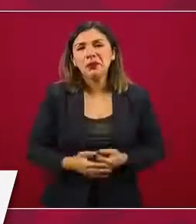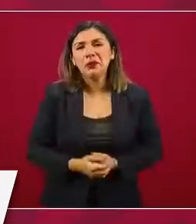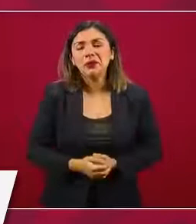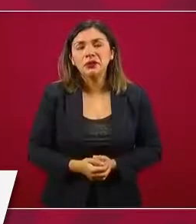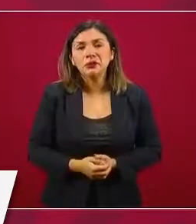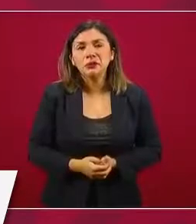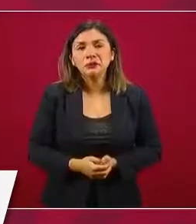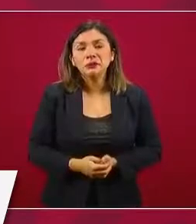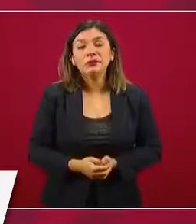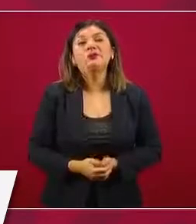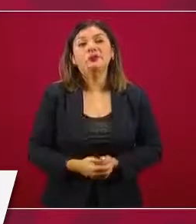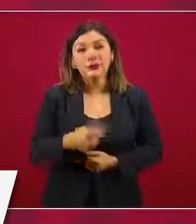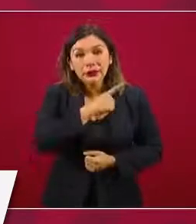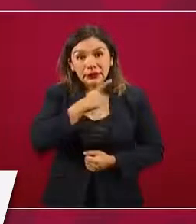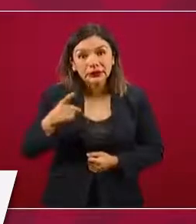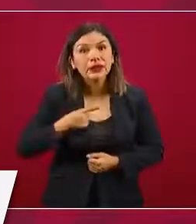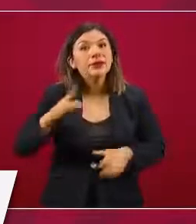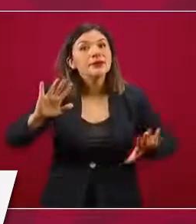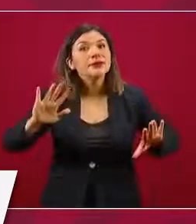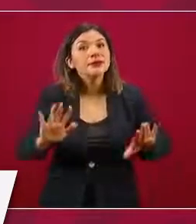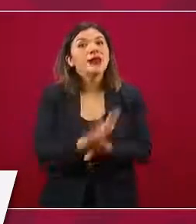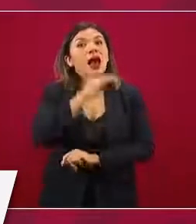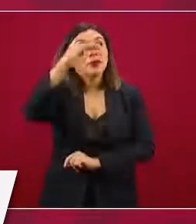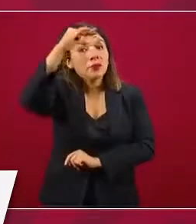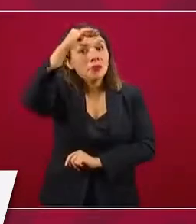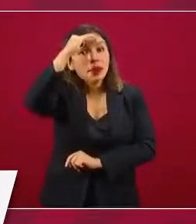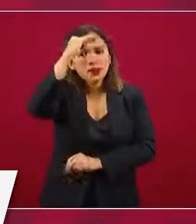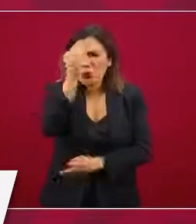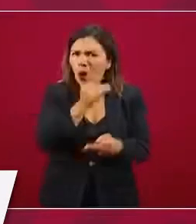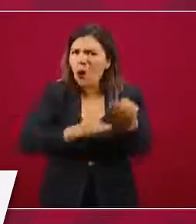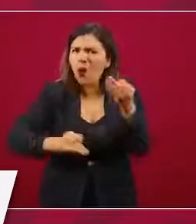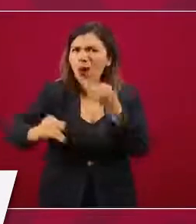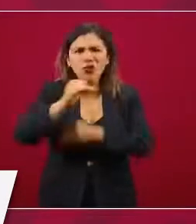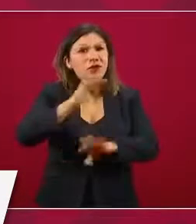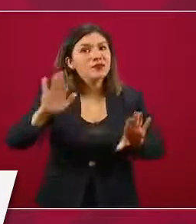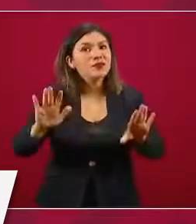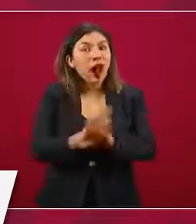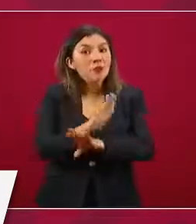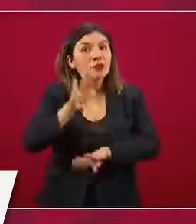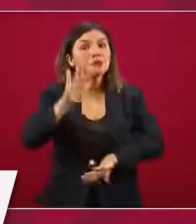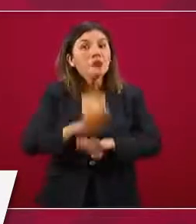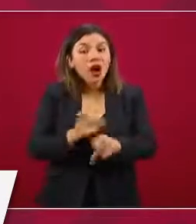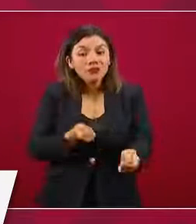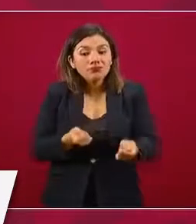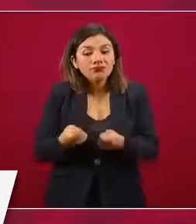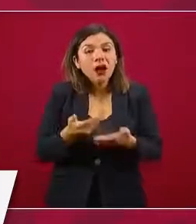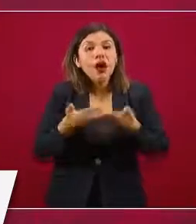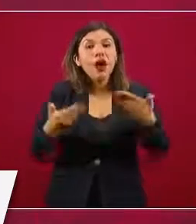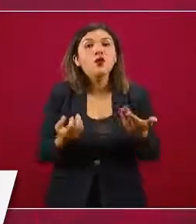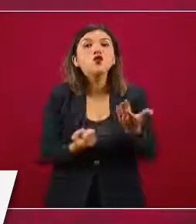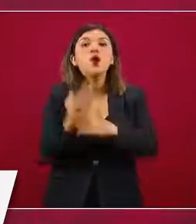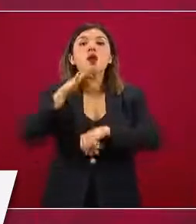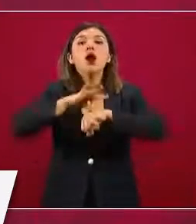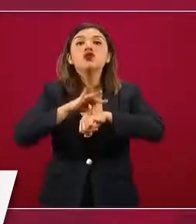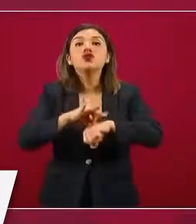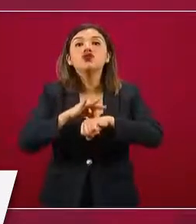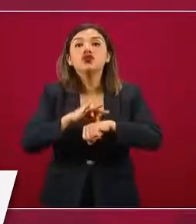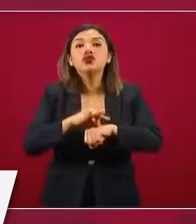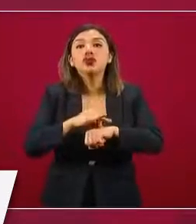Entonces, hay que reinventarnos todos y ajustarnos a la nueva realidad.